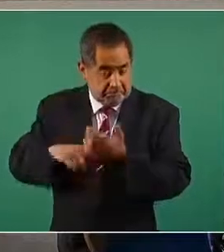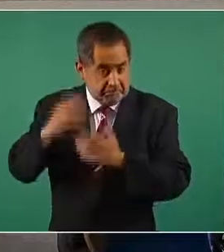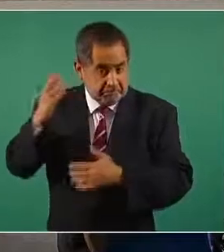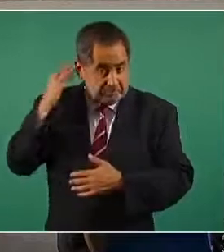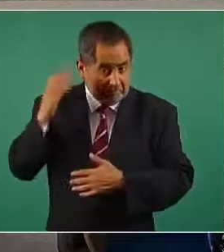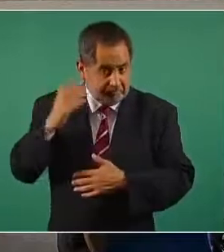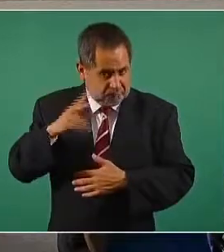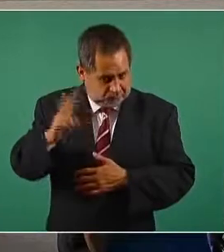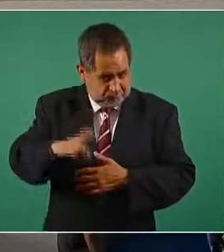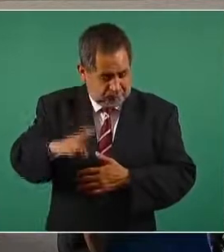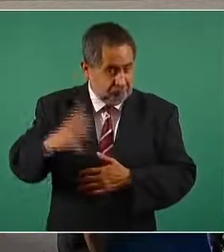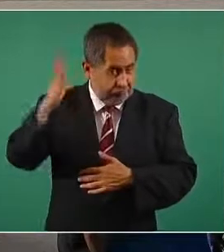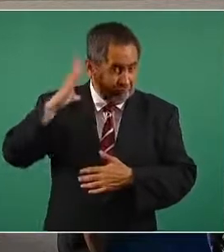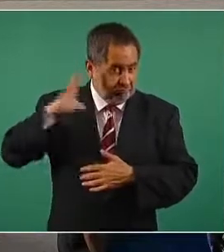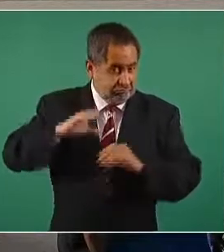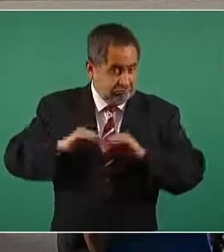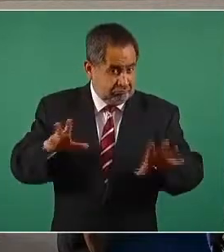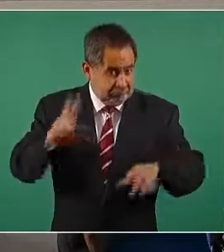en honor a la verdad.